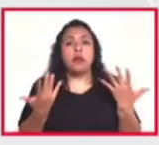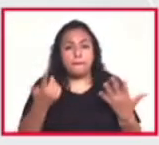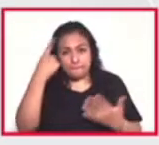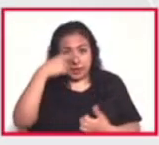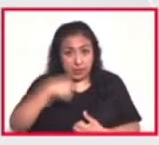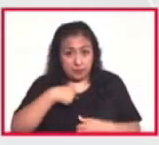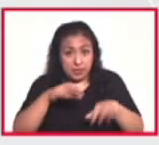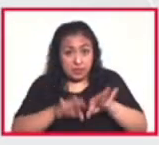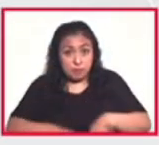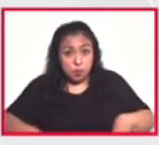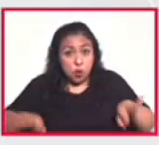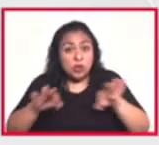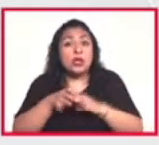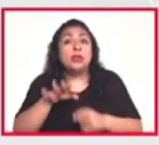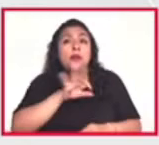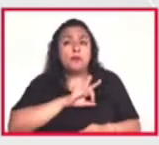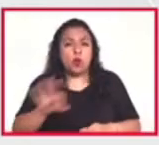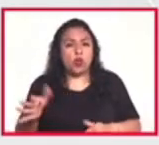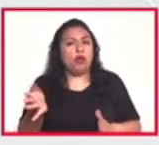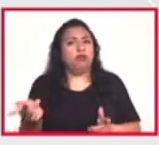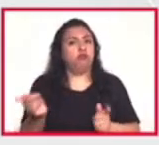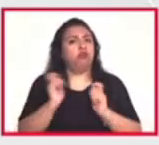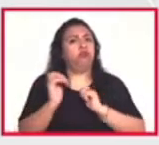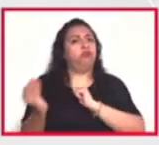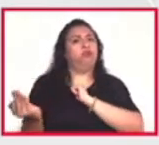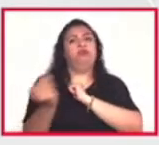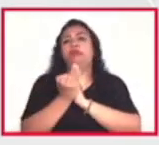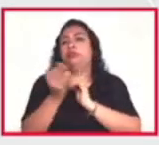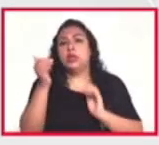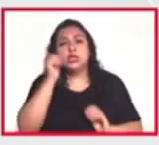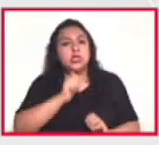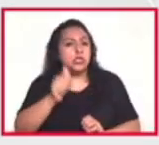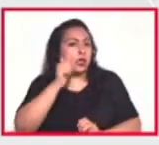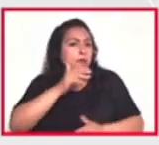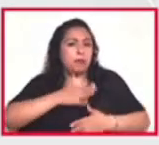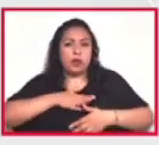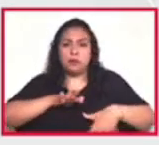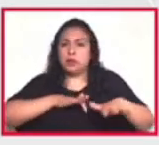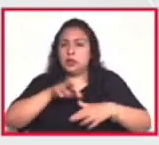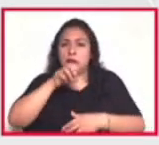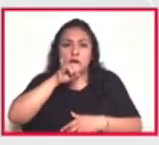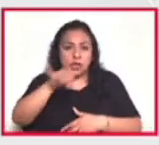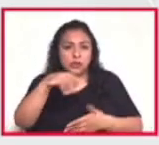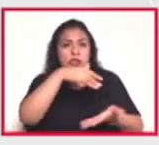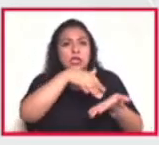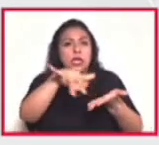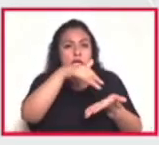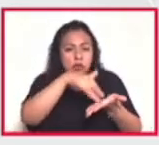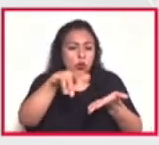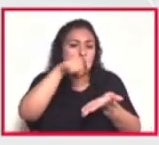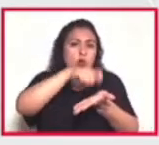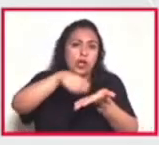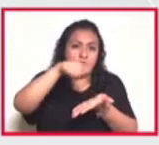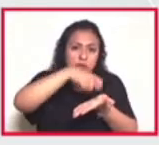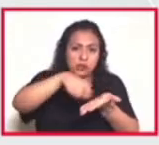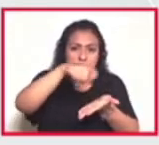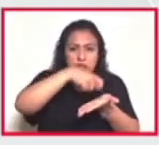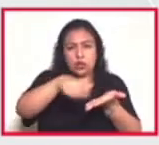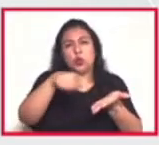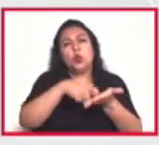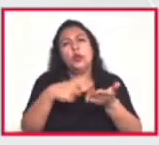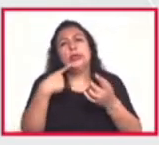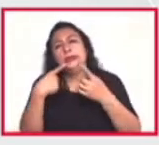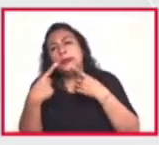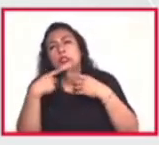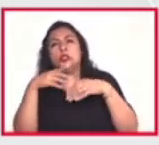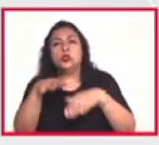importante es poderla ejercer en lo que siempre la he ejercido, en la lectura, en la escritura, en la conversación